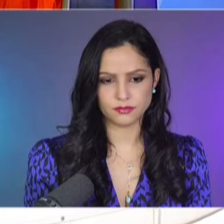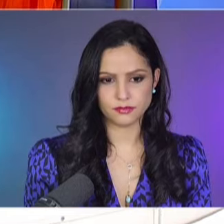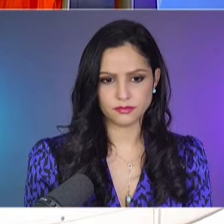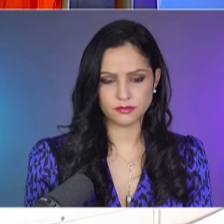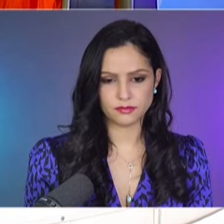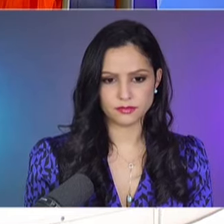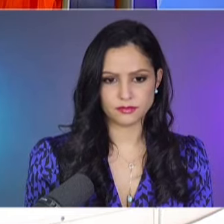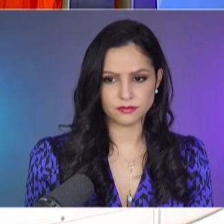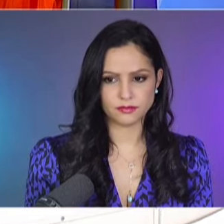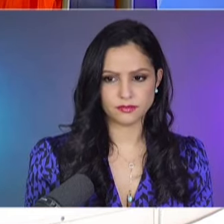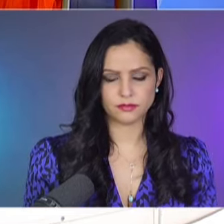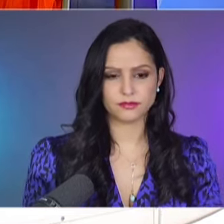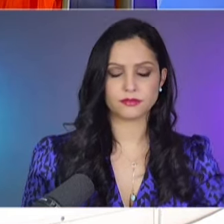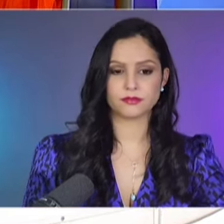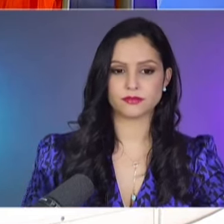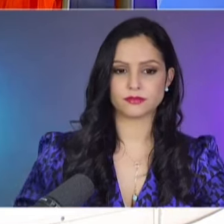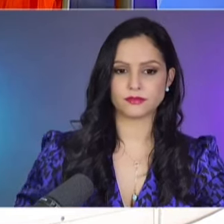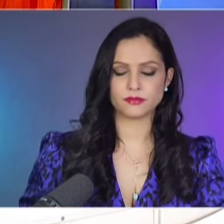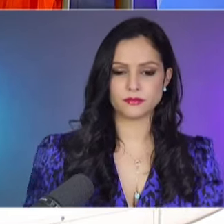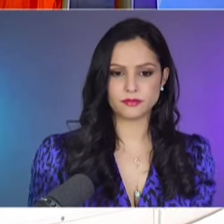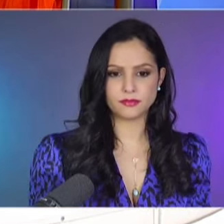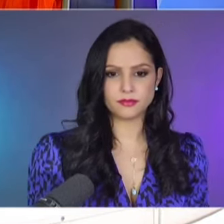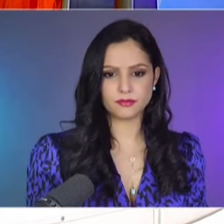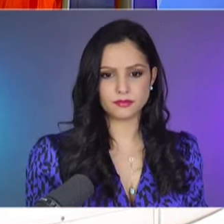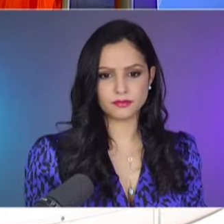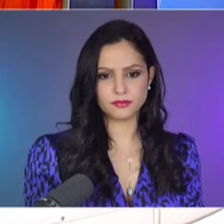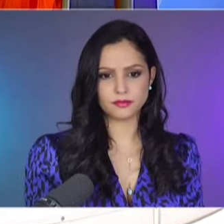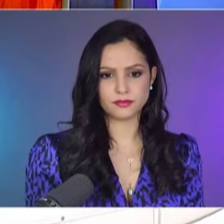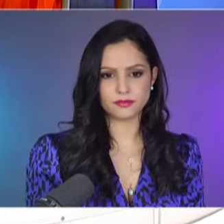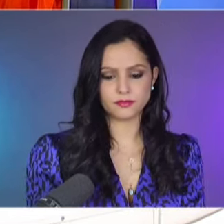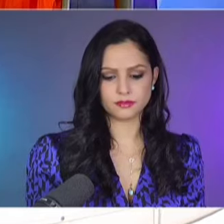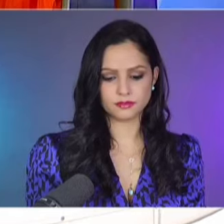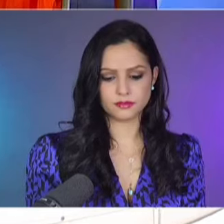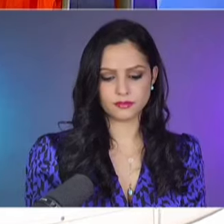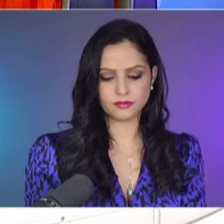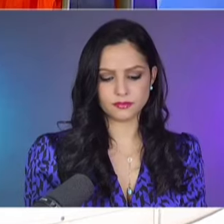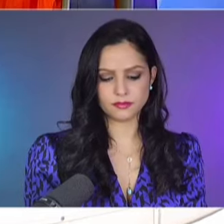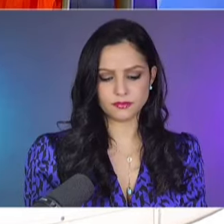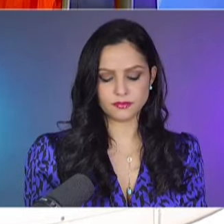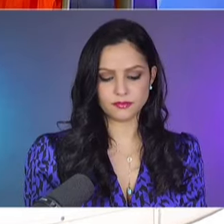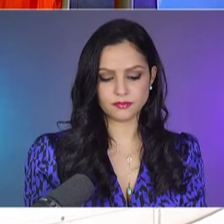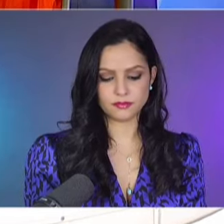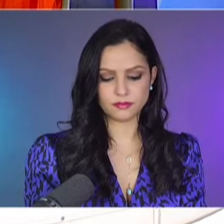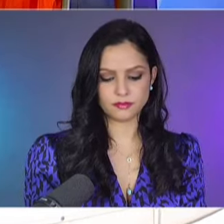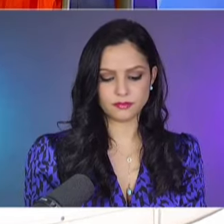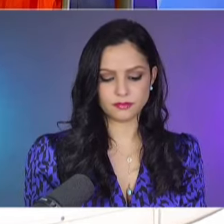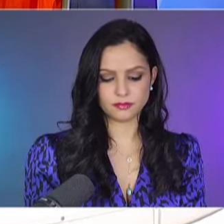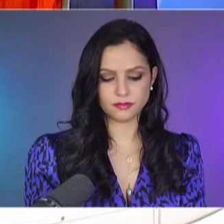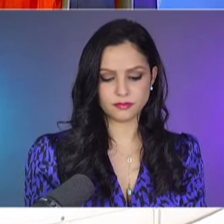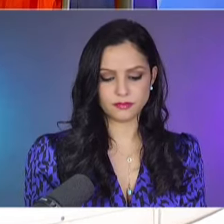sido 25.5%. El salario más bajo. El aumento acumulado de los precios ha sido, te he escuchado,